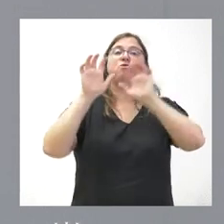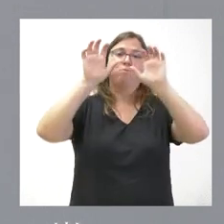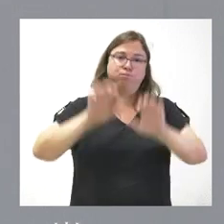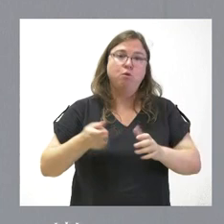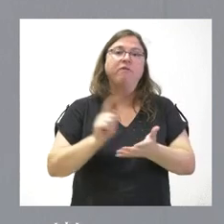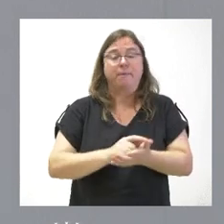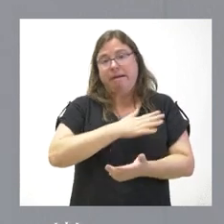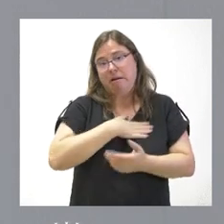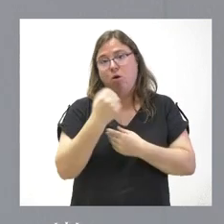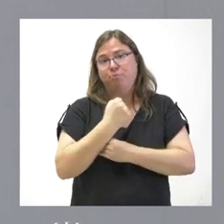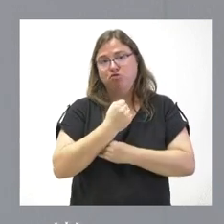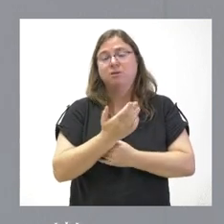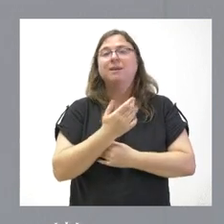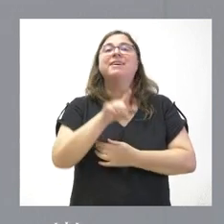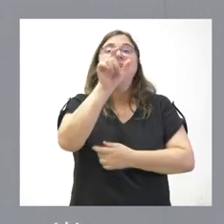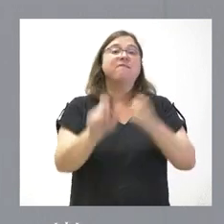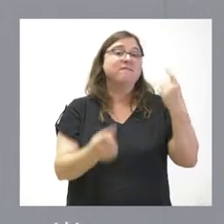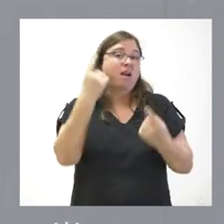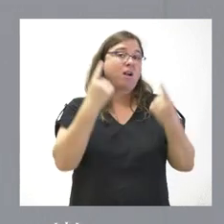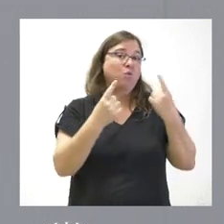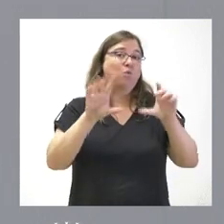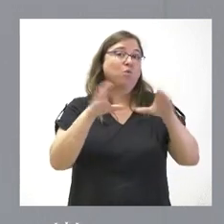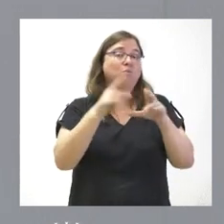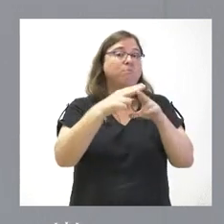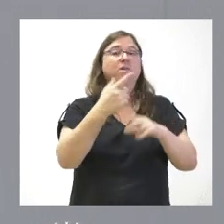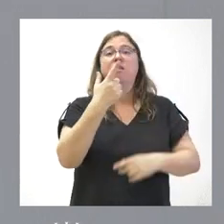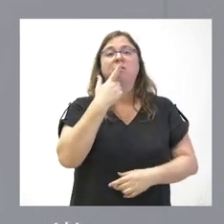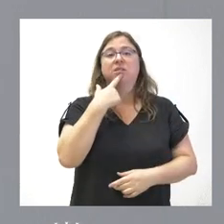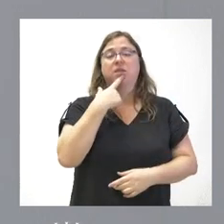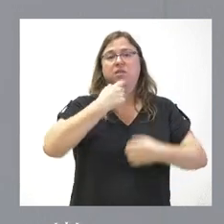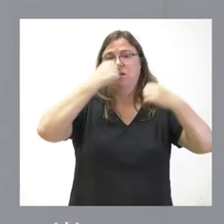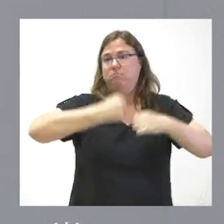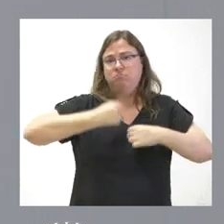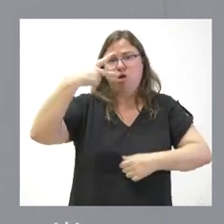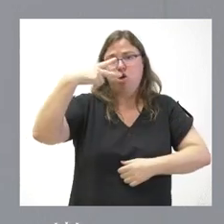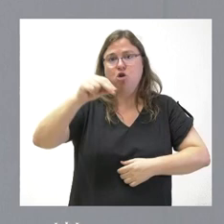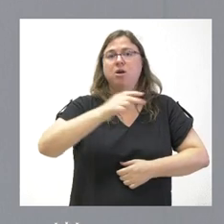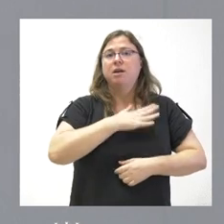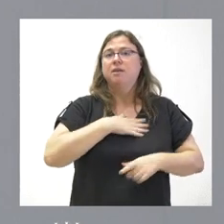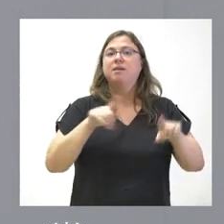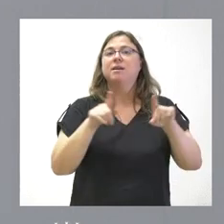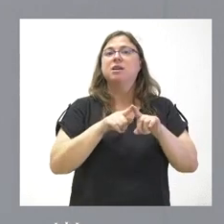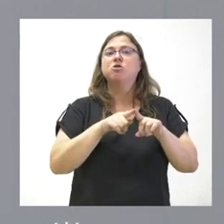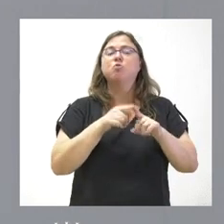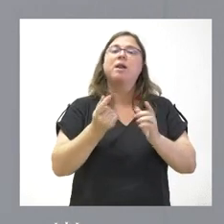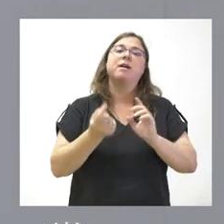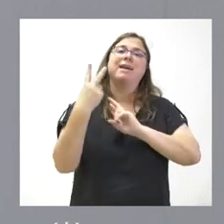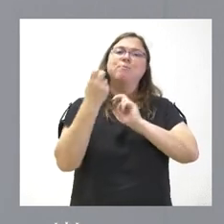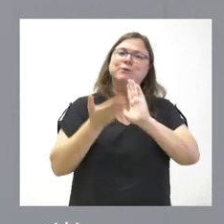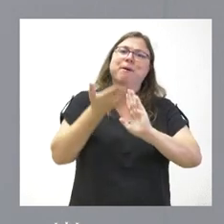Es verdad que algunos partidos políticos han anunciado ya que su posición es más bien la contraria que es una posición por subir